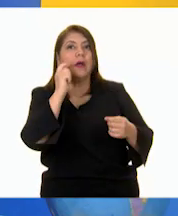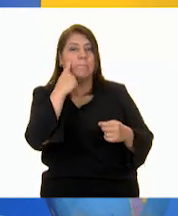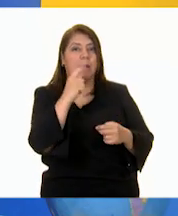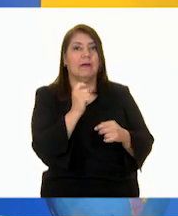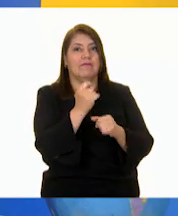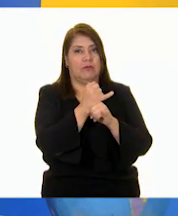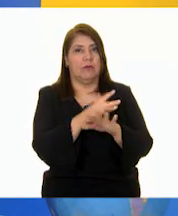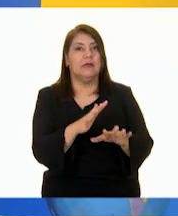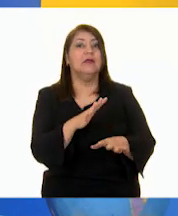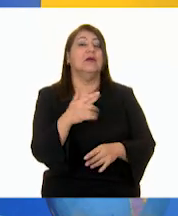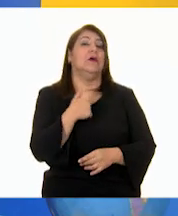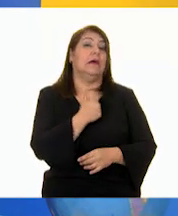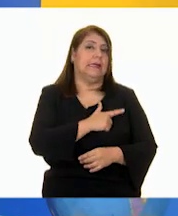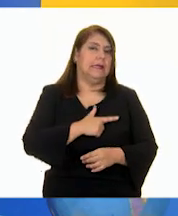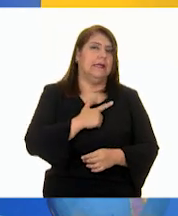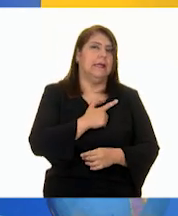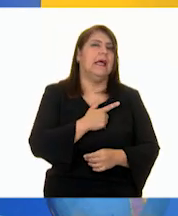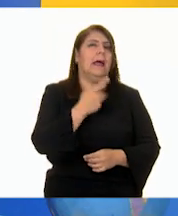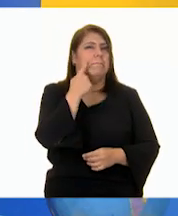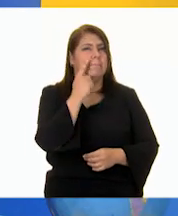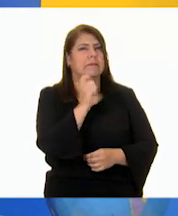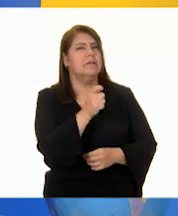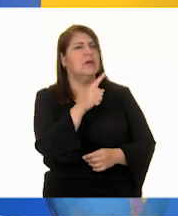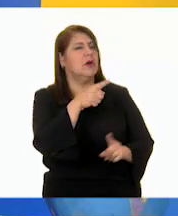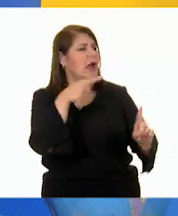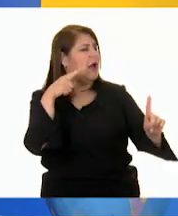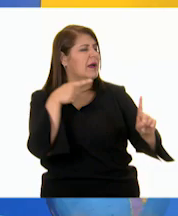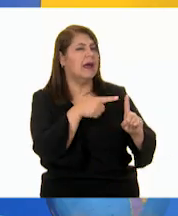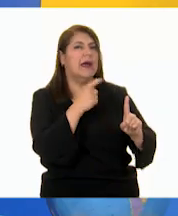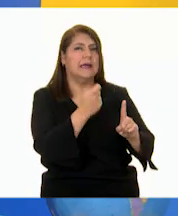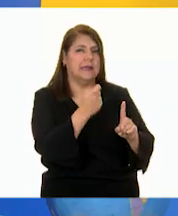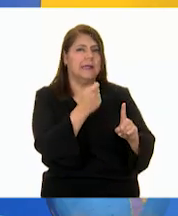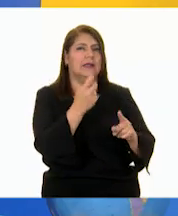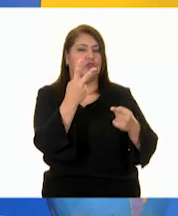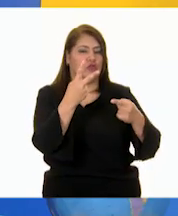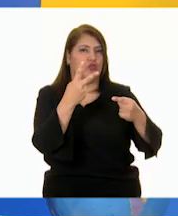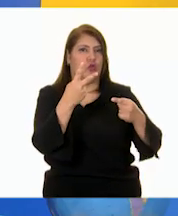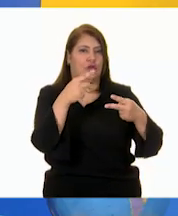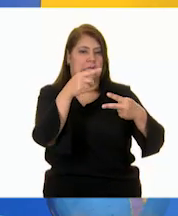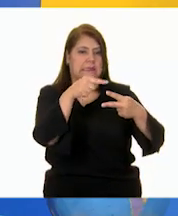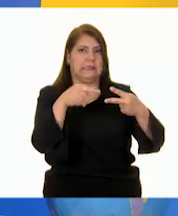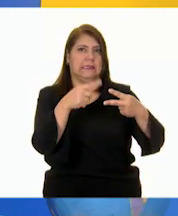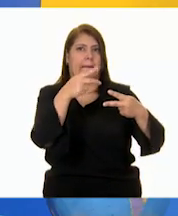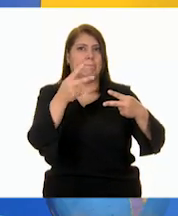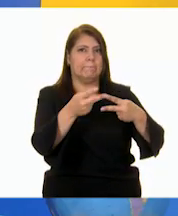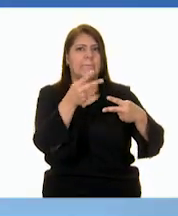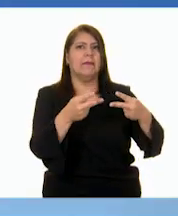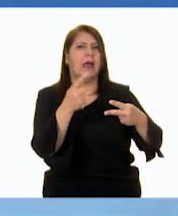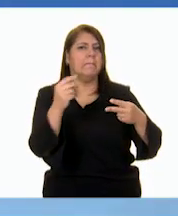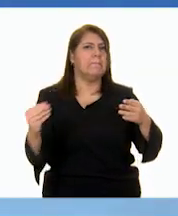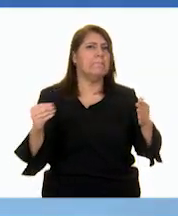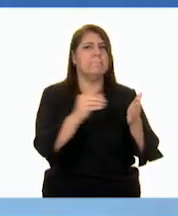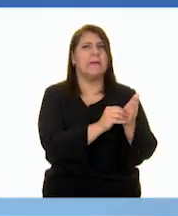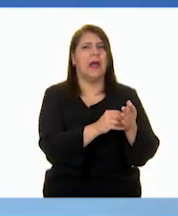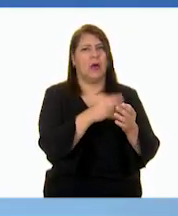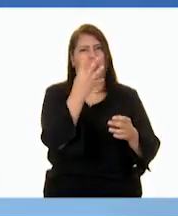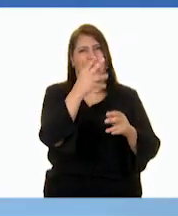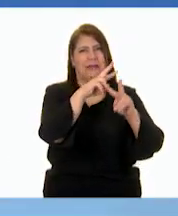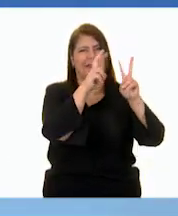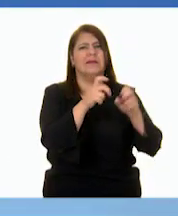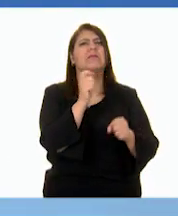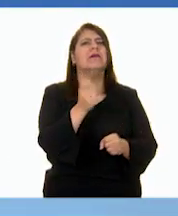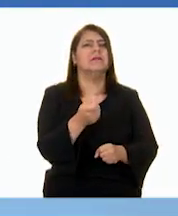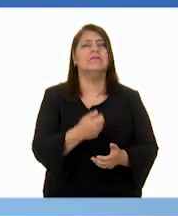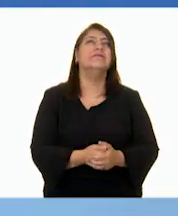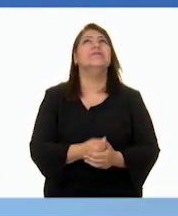gustaría que nos compartieran cuál es la intención al integrar estas preguntas. ¿Se acuerdan de que la semana